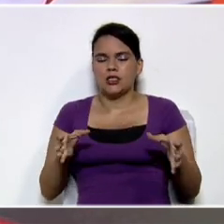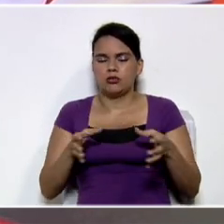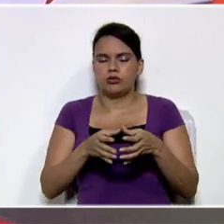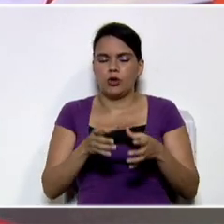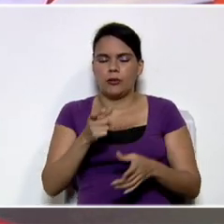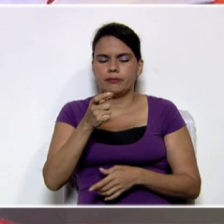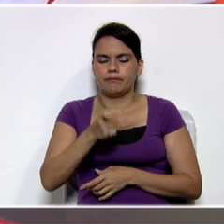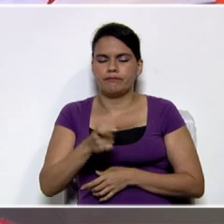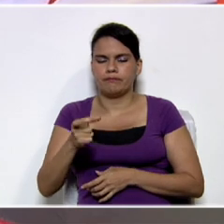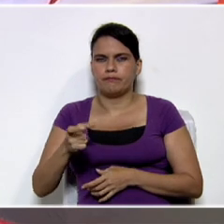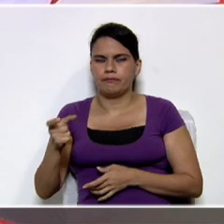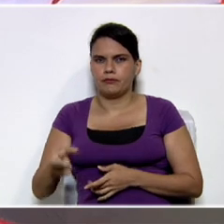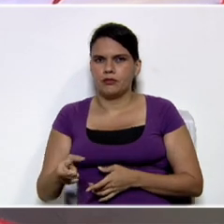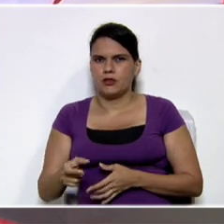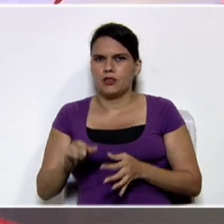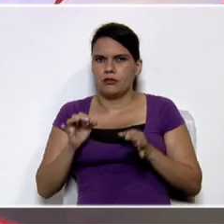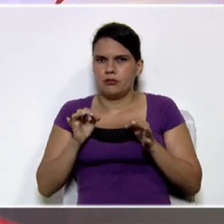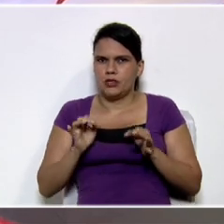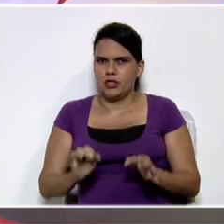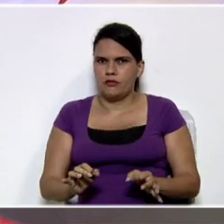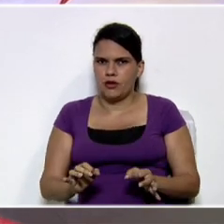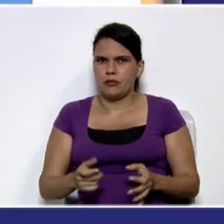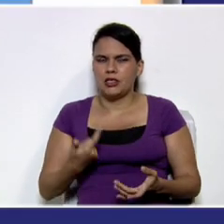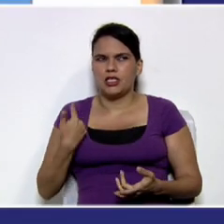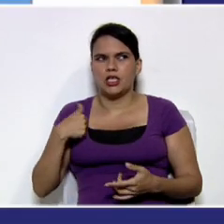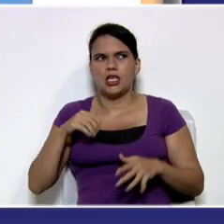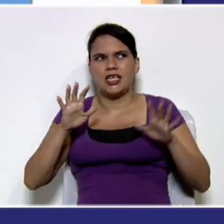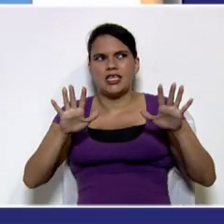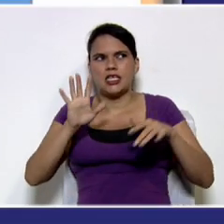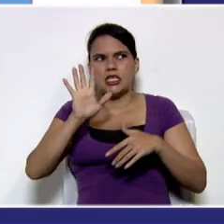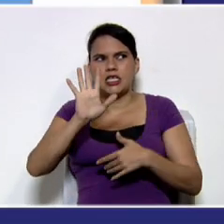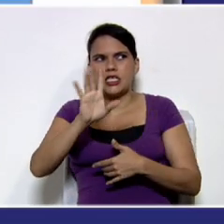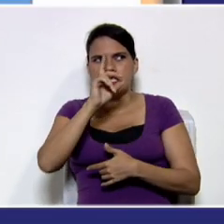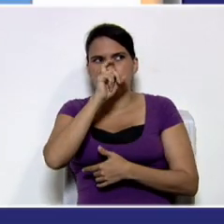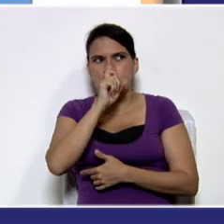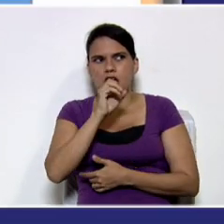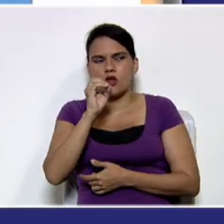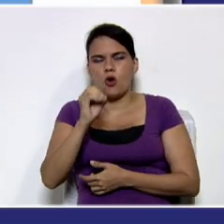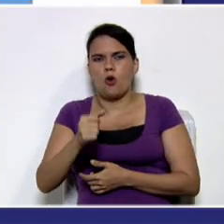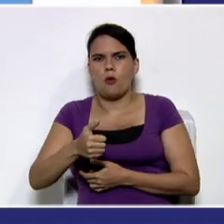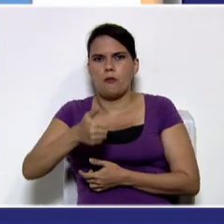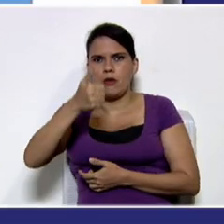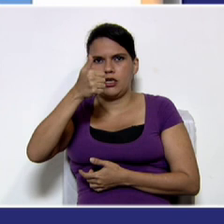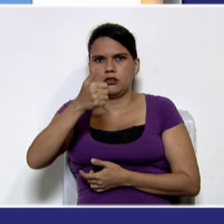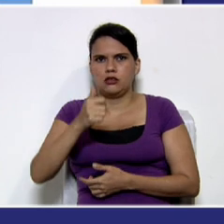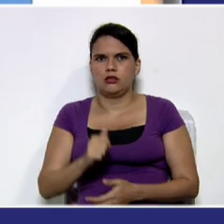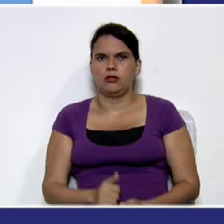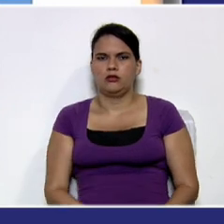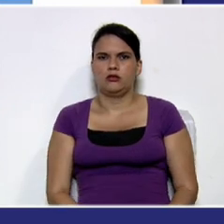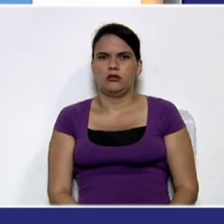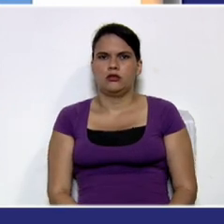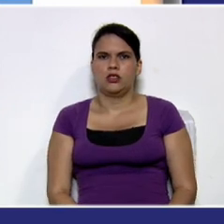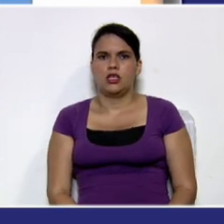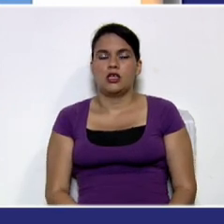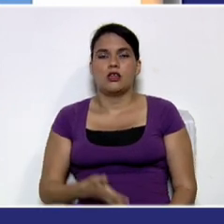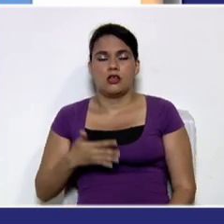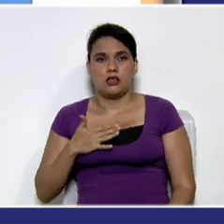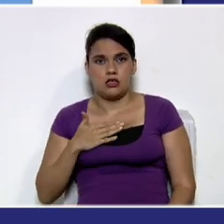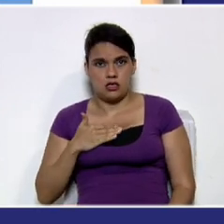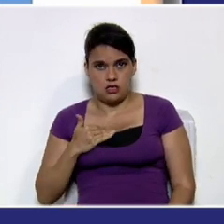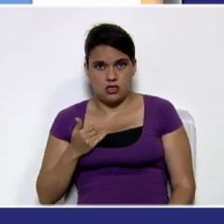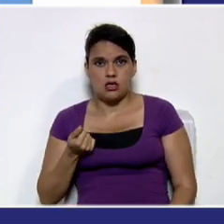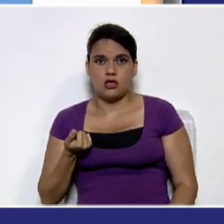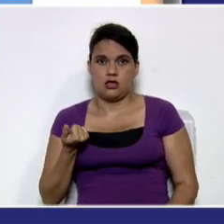que específicamente se encuentran entre 15 años o más y que está dispuesta a insertarse